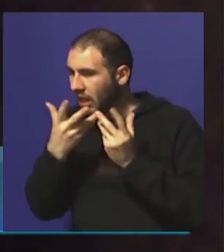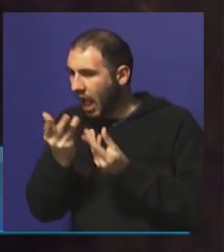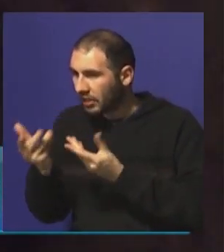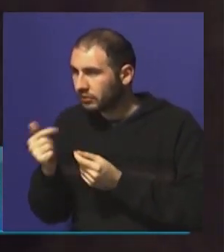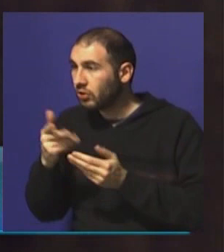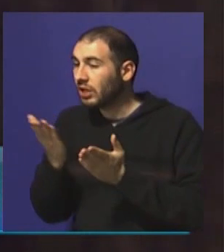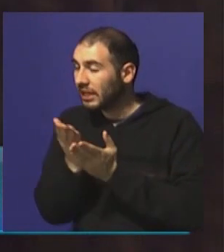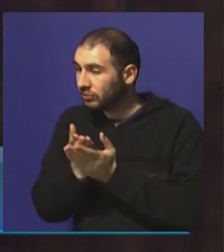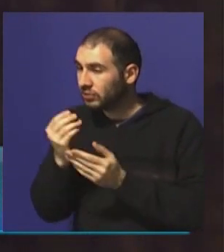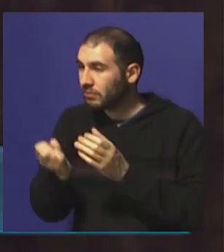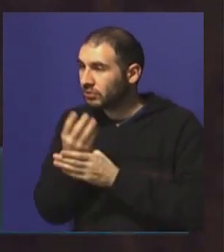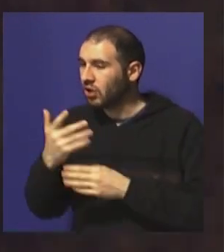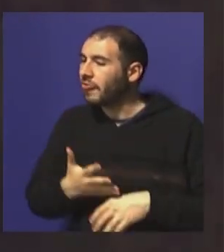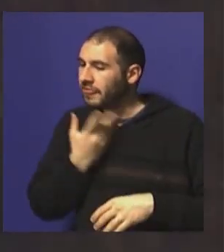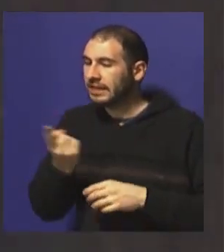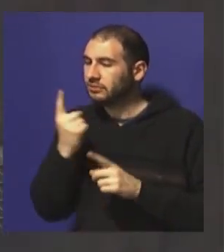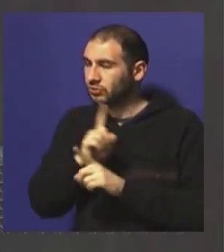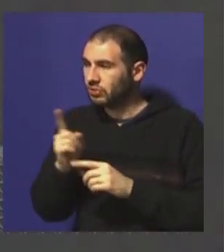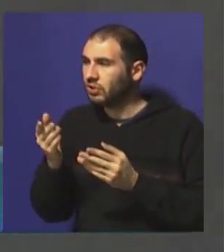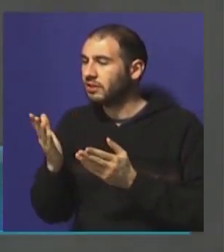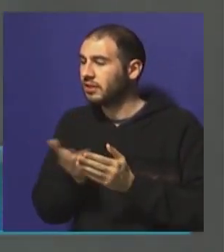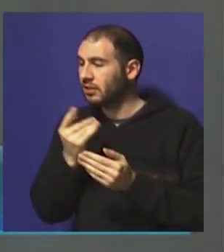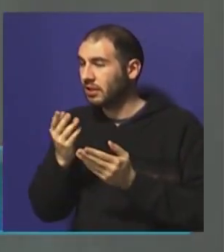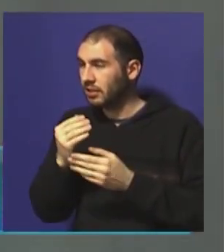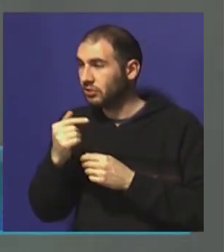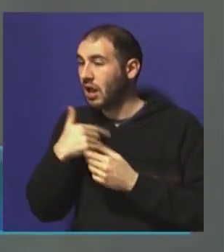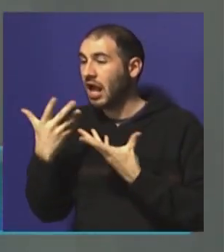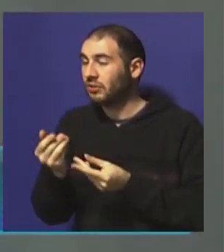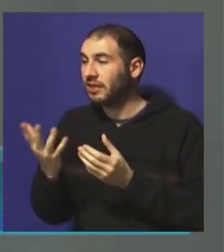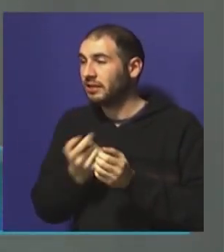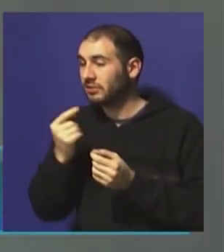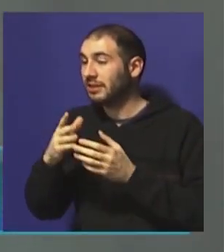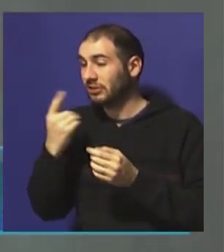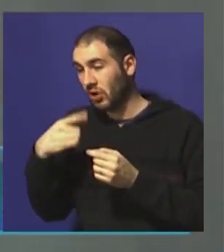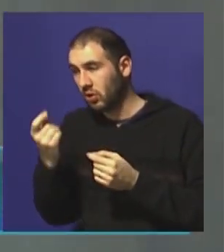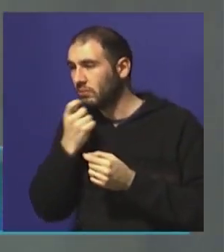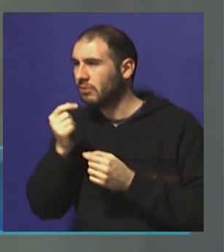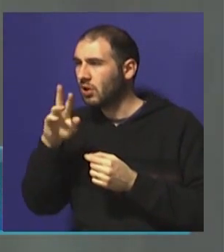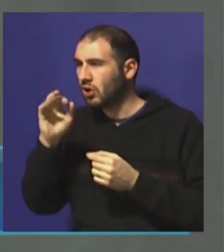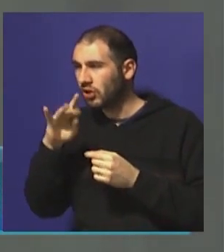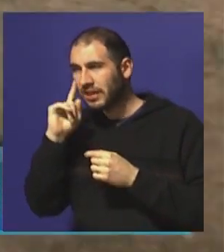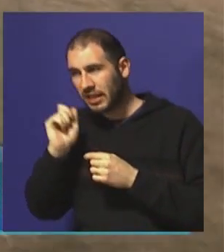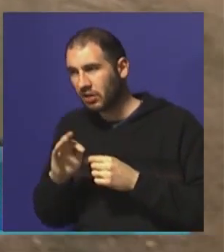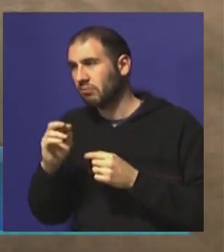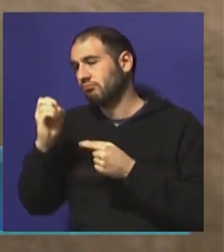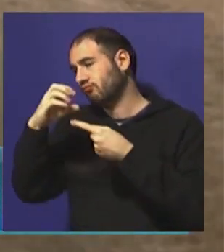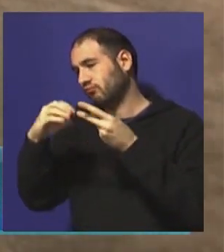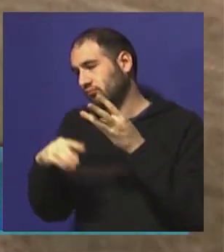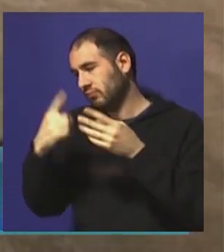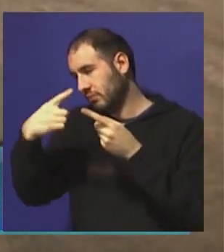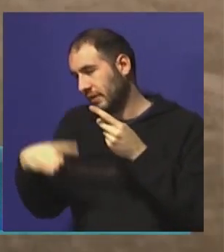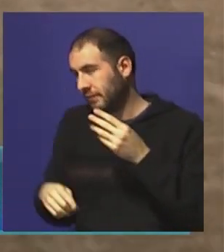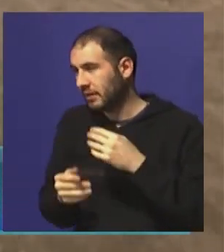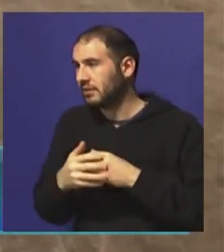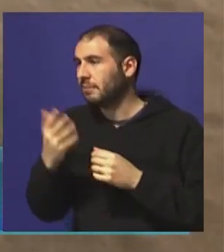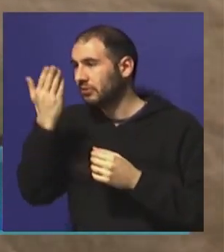estudié producción, yo no estudié dirección, estudié producción. Fui asistente de dirección de otros directores como Rodrigo Moreno, Víctor Kosakowski, un